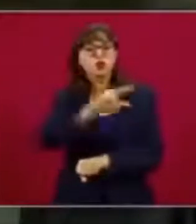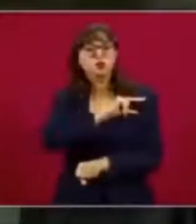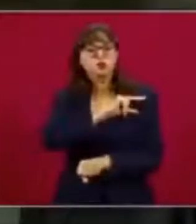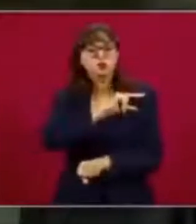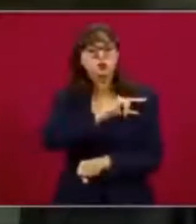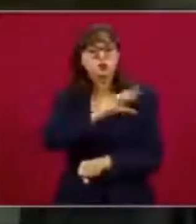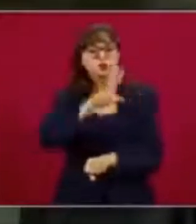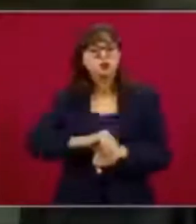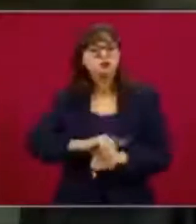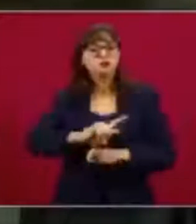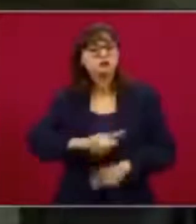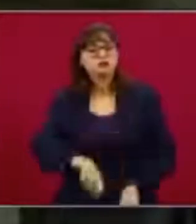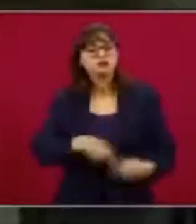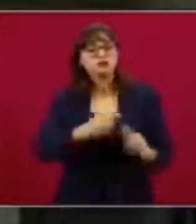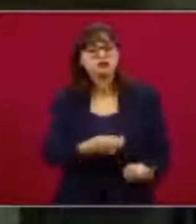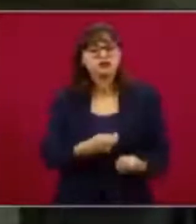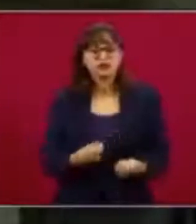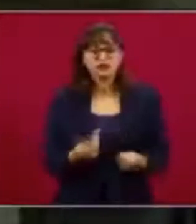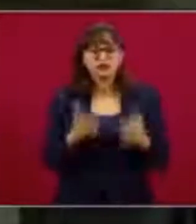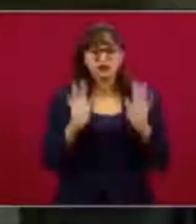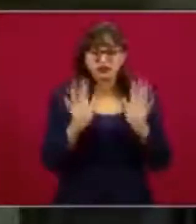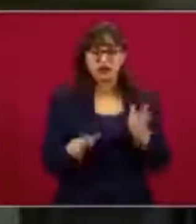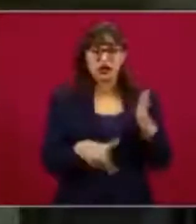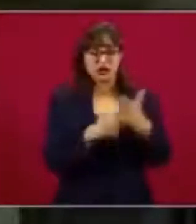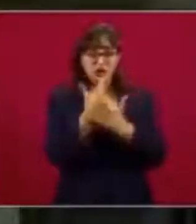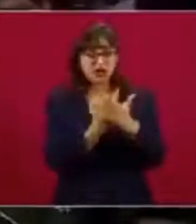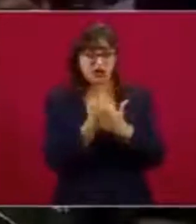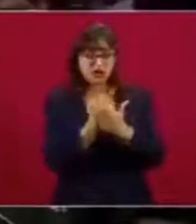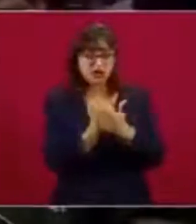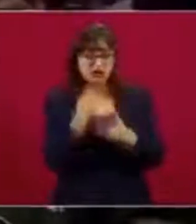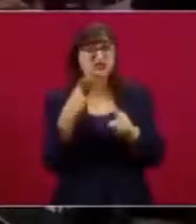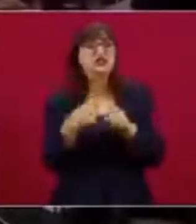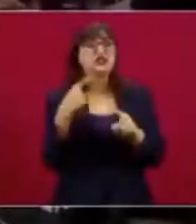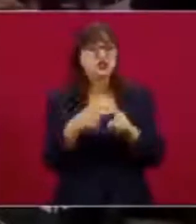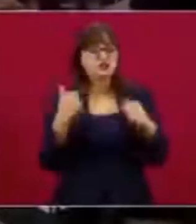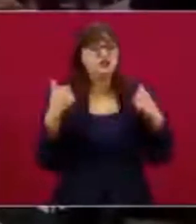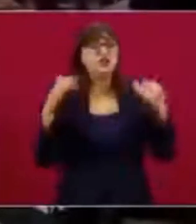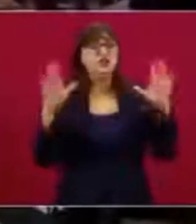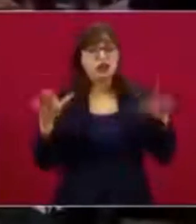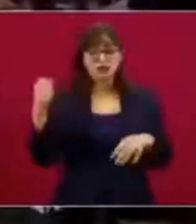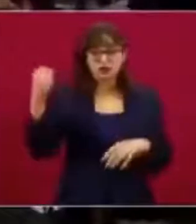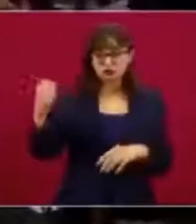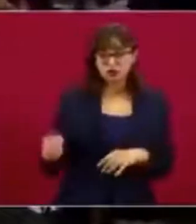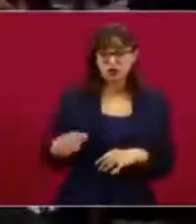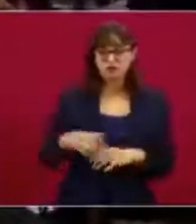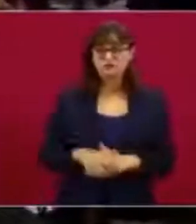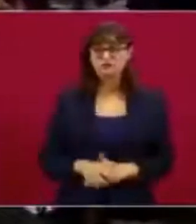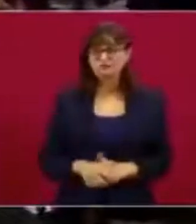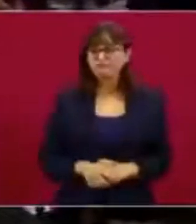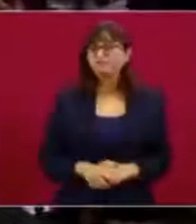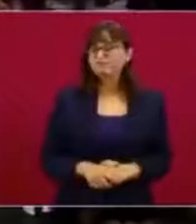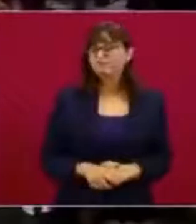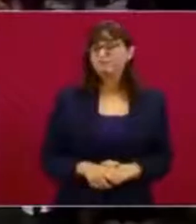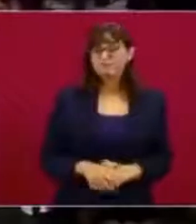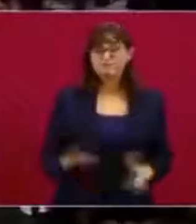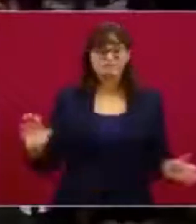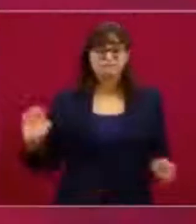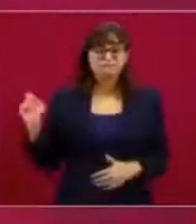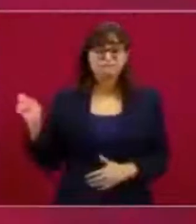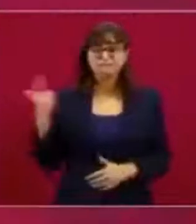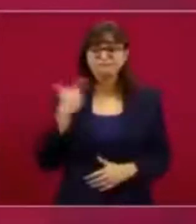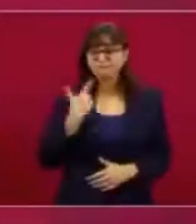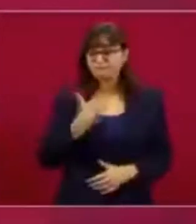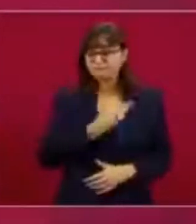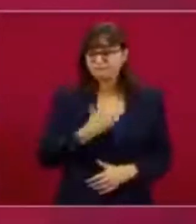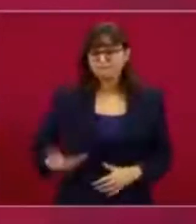se les concesionaron estas playas sí, al sureste? Pero mexicano, tiene que ver con los expresidentes.